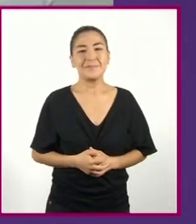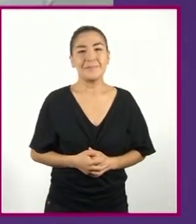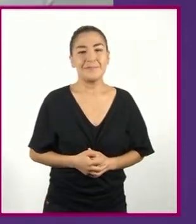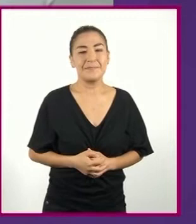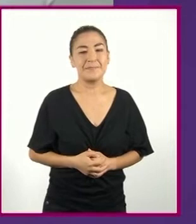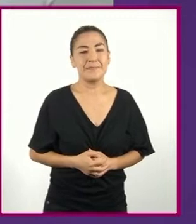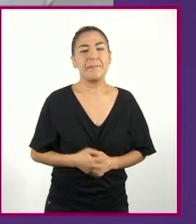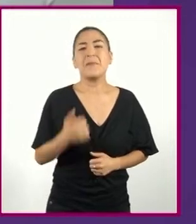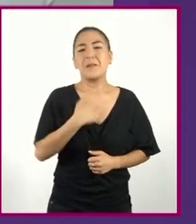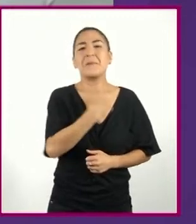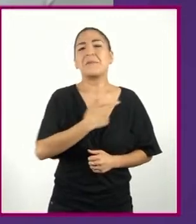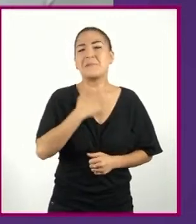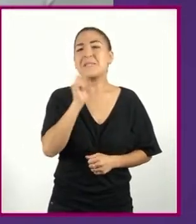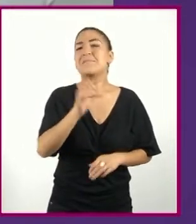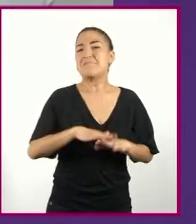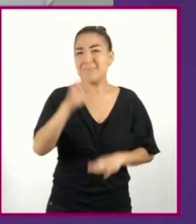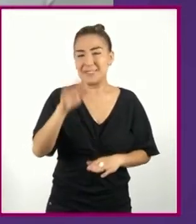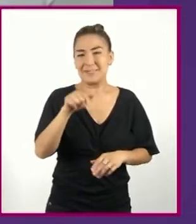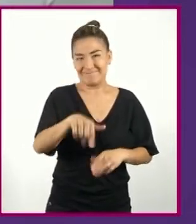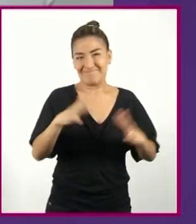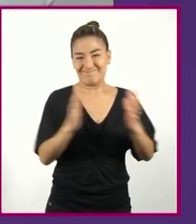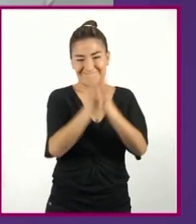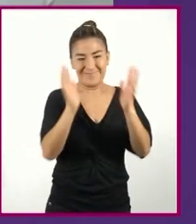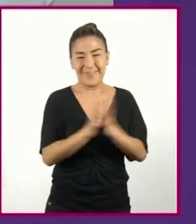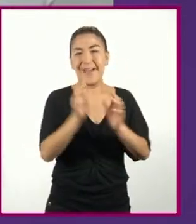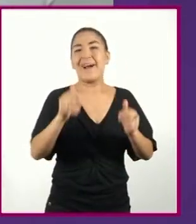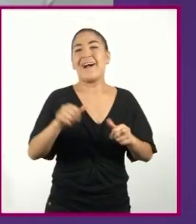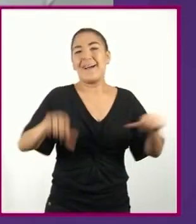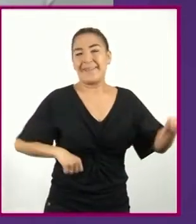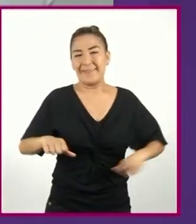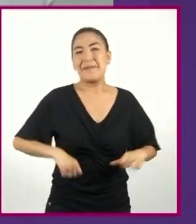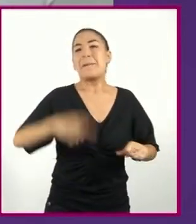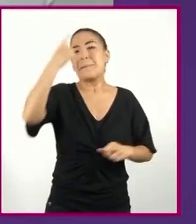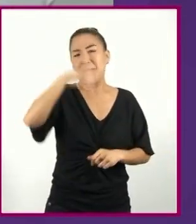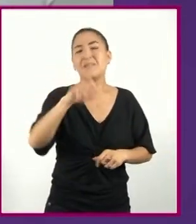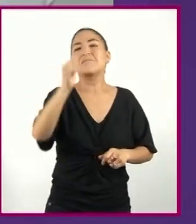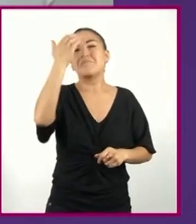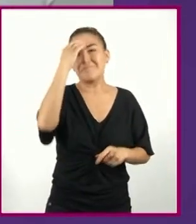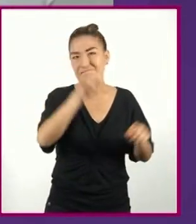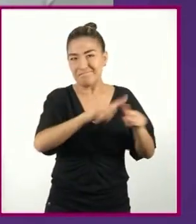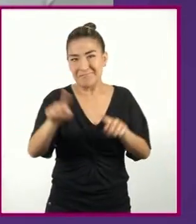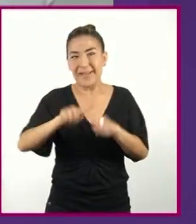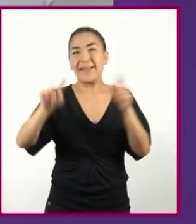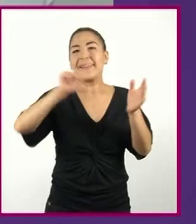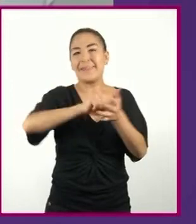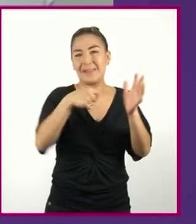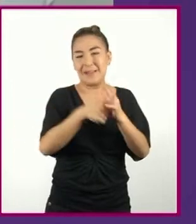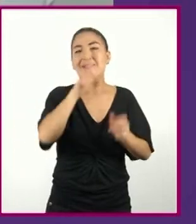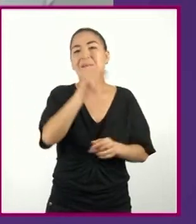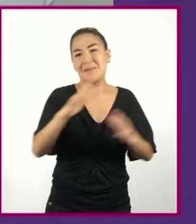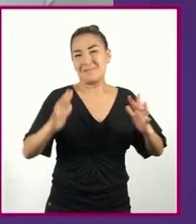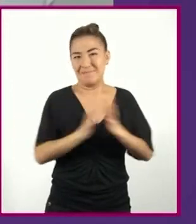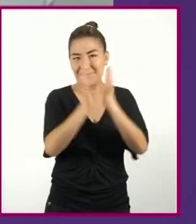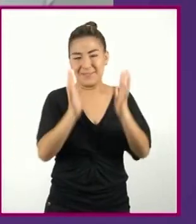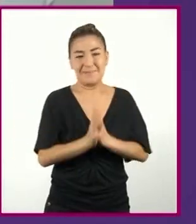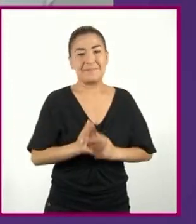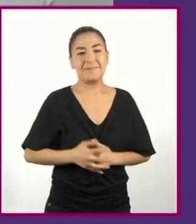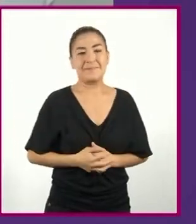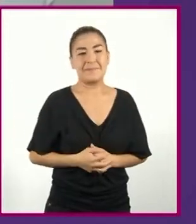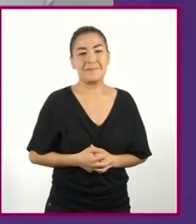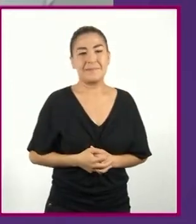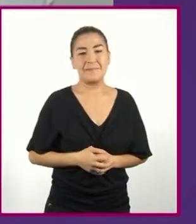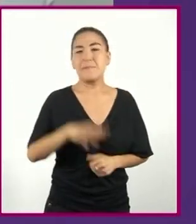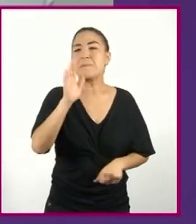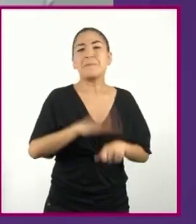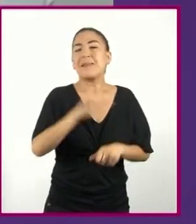Lo que más me gustó es participar en las actividades para conocer diferentes técnicas y ponerlas en práctica. La